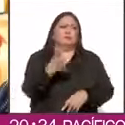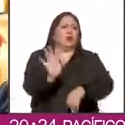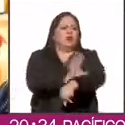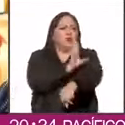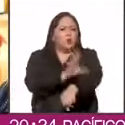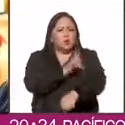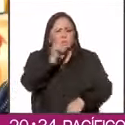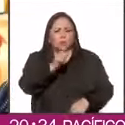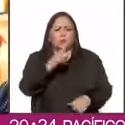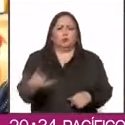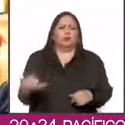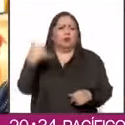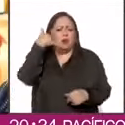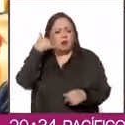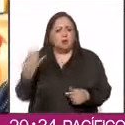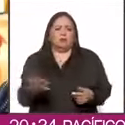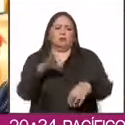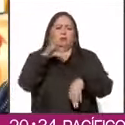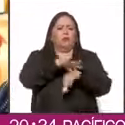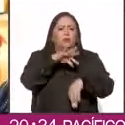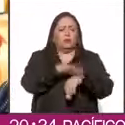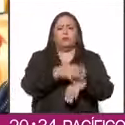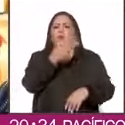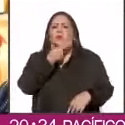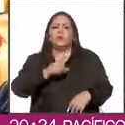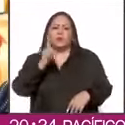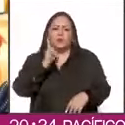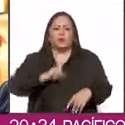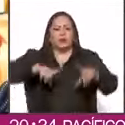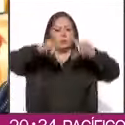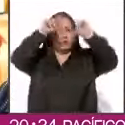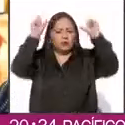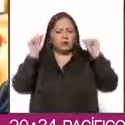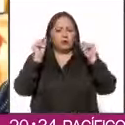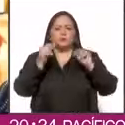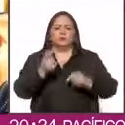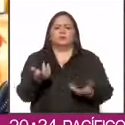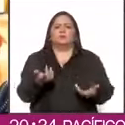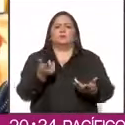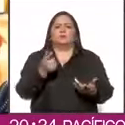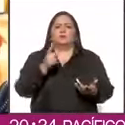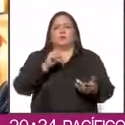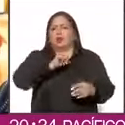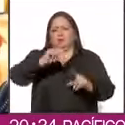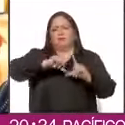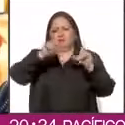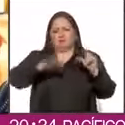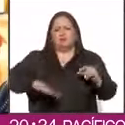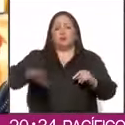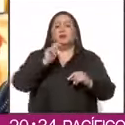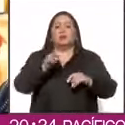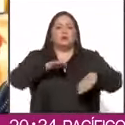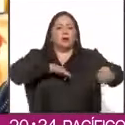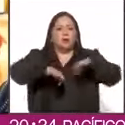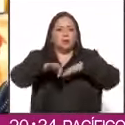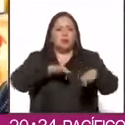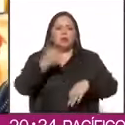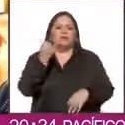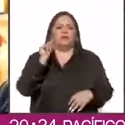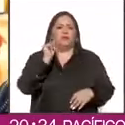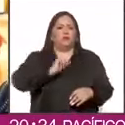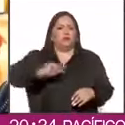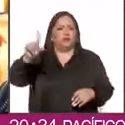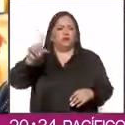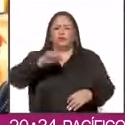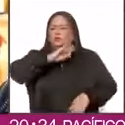electricistas, telefonistas, médicas y médicos, enfermeras, siervos de la nación, trabajadores y